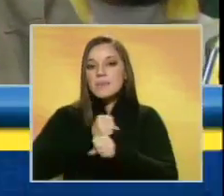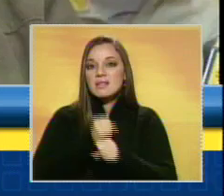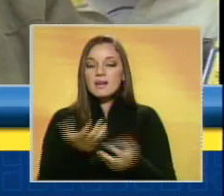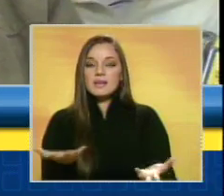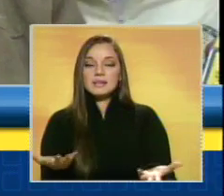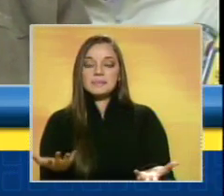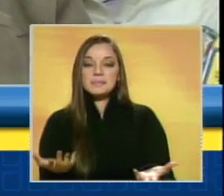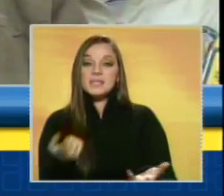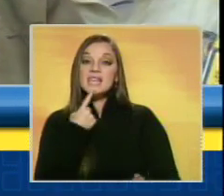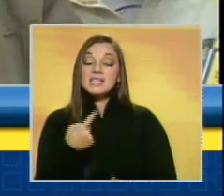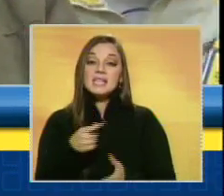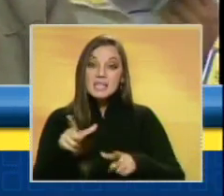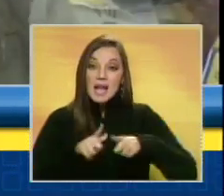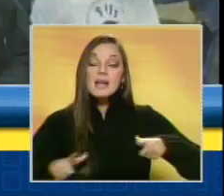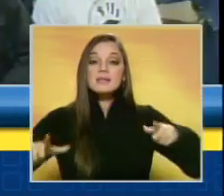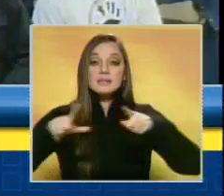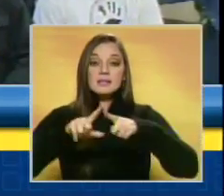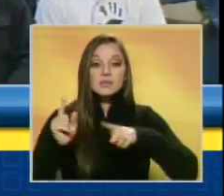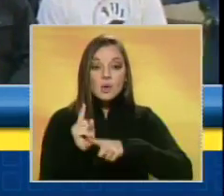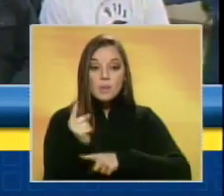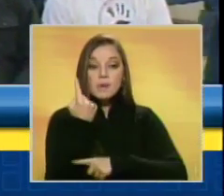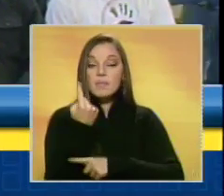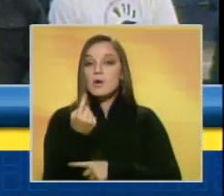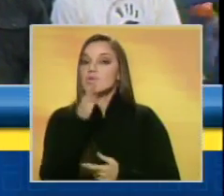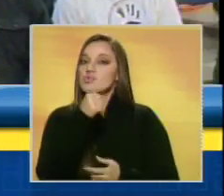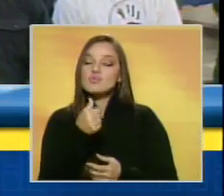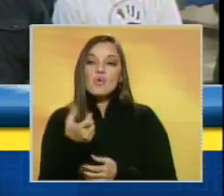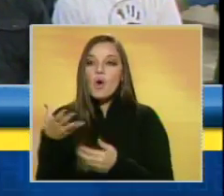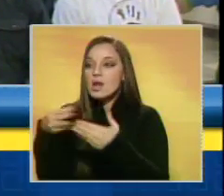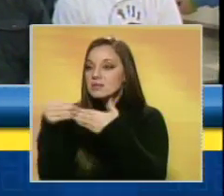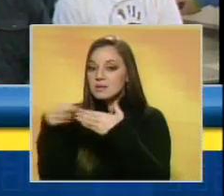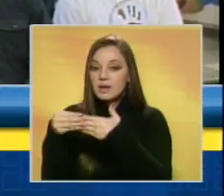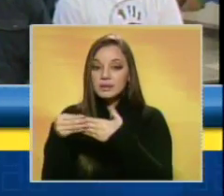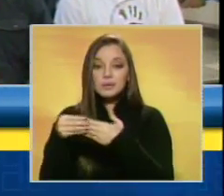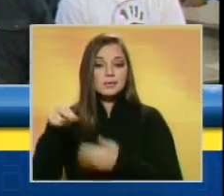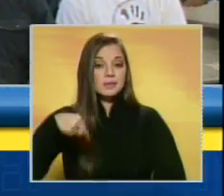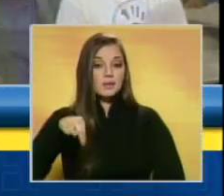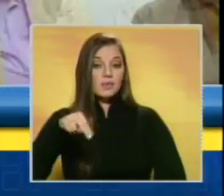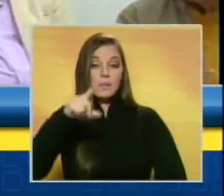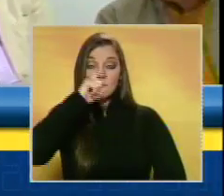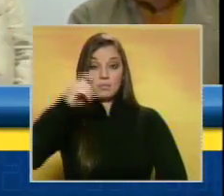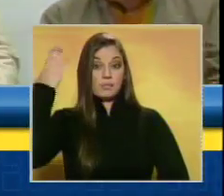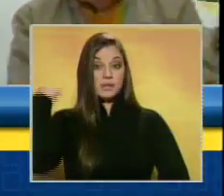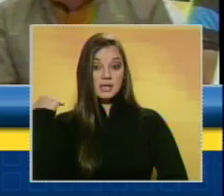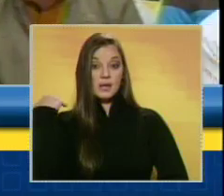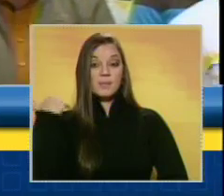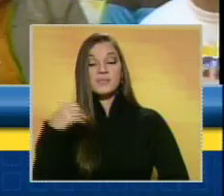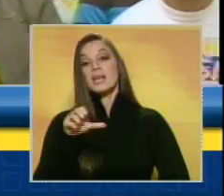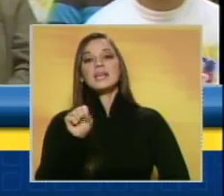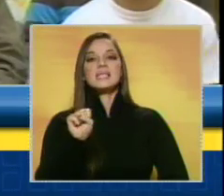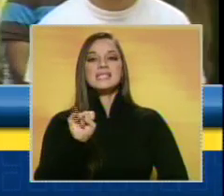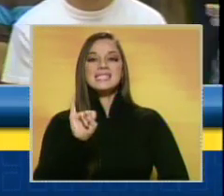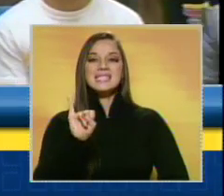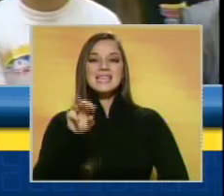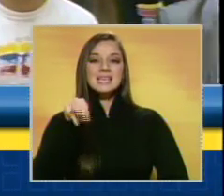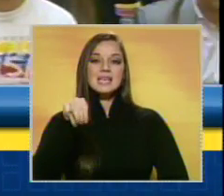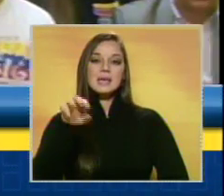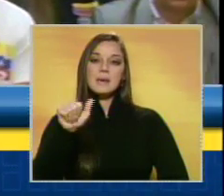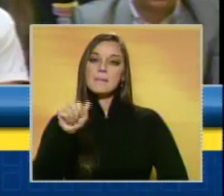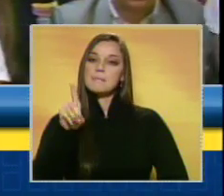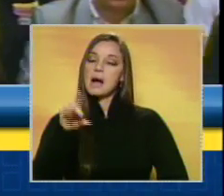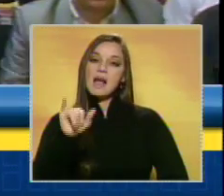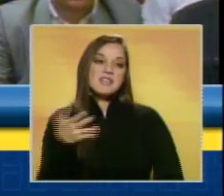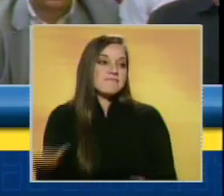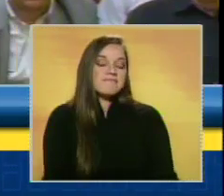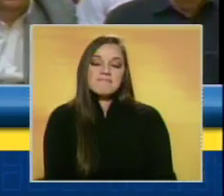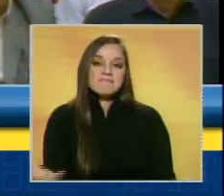dijo que el sector privado está sin materia prima porque no recibe divisa desde noviembre del año pasado. El CIMADI no despega y 92%